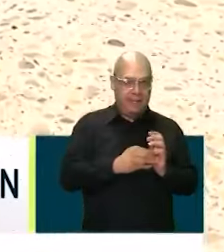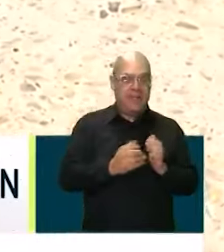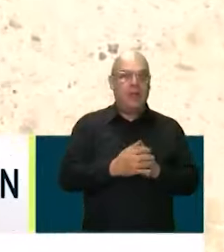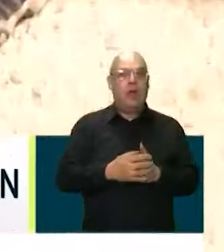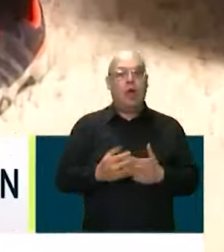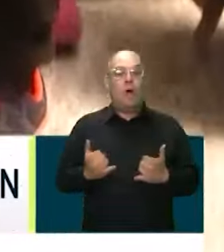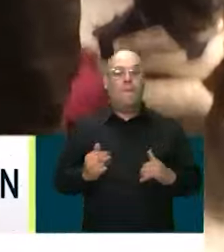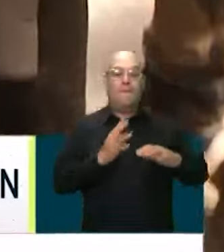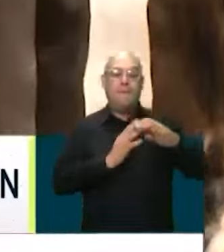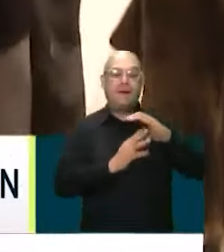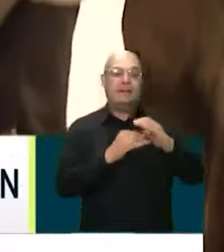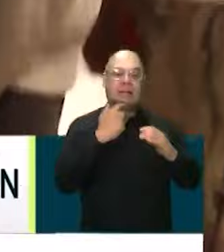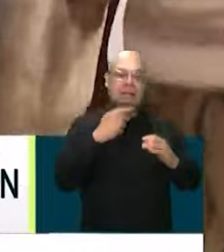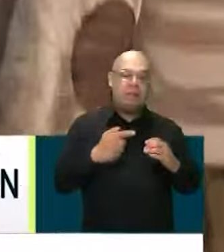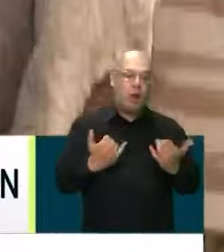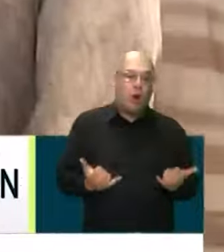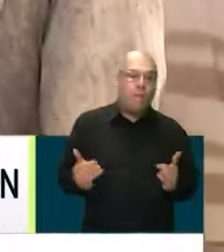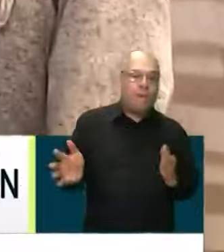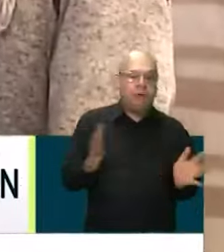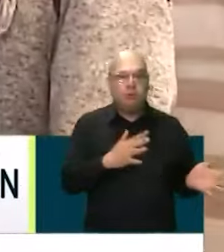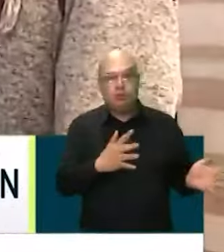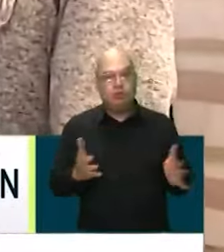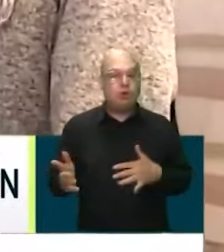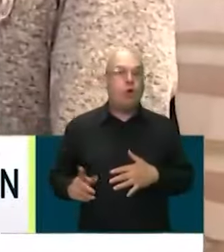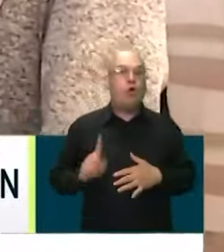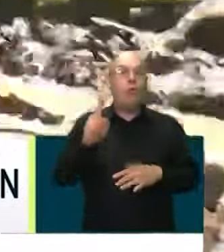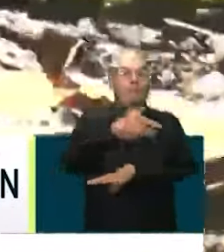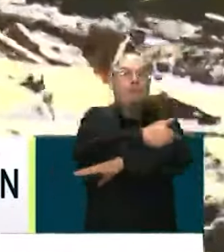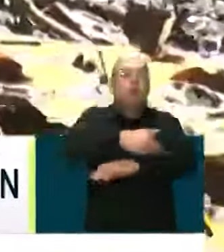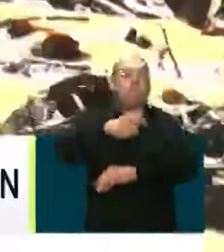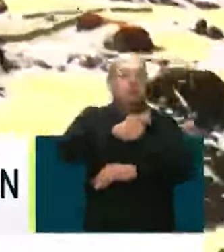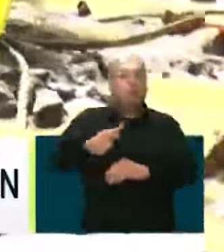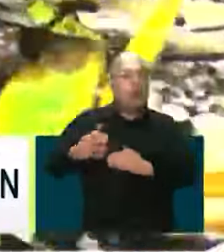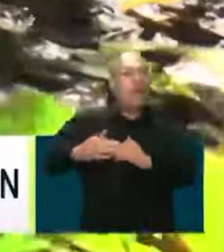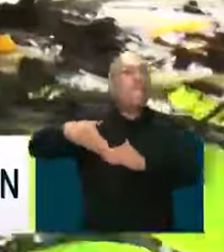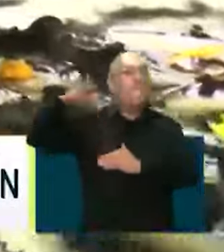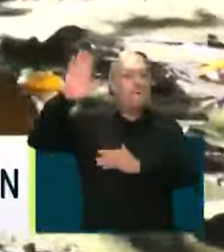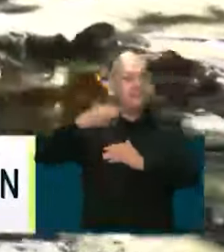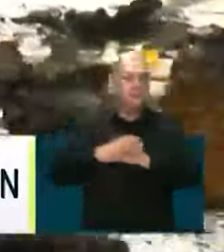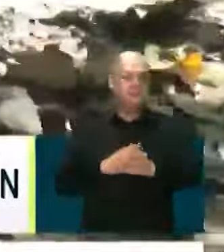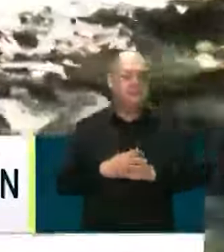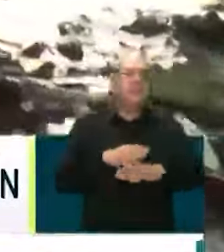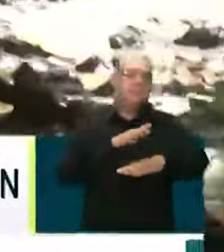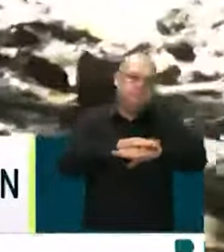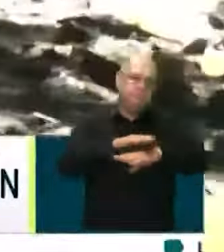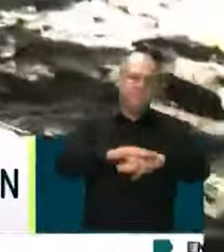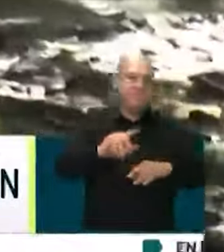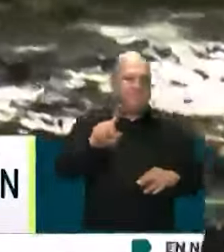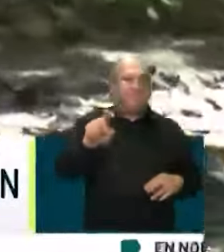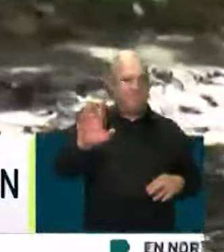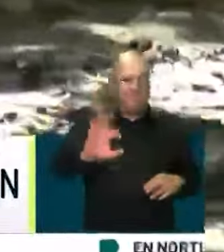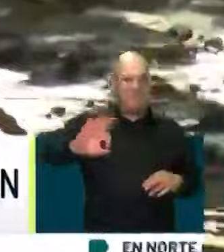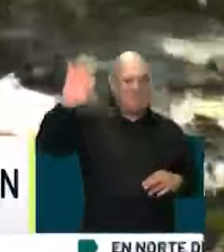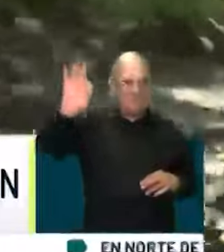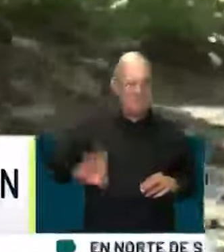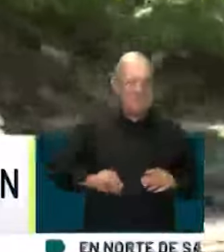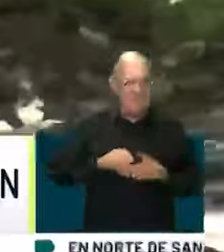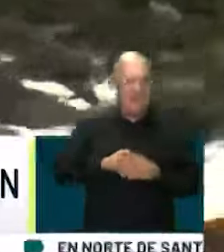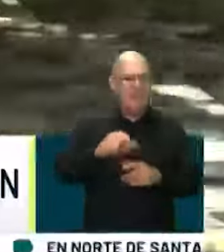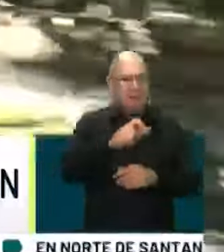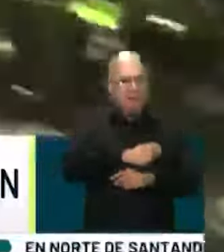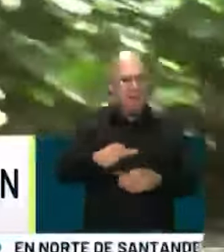este año el registro superará el millón de personas recordemos que el 6% de quienes por allí